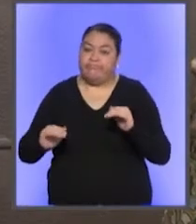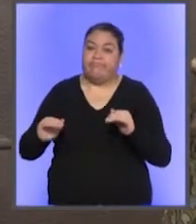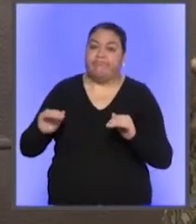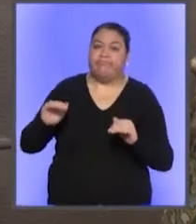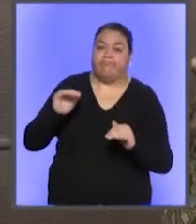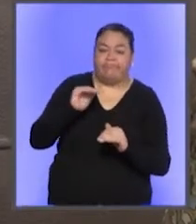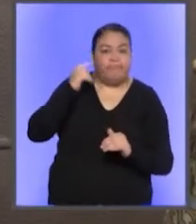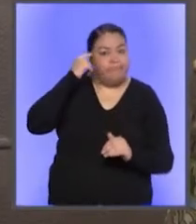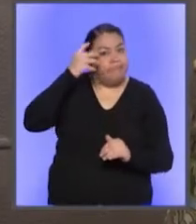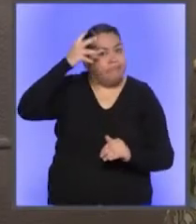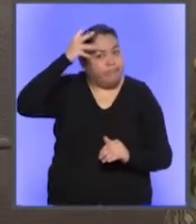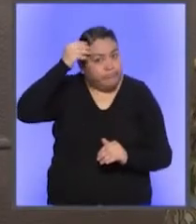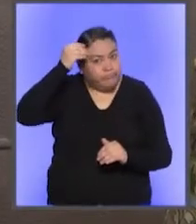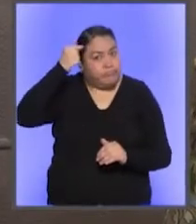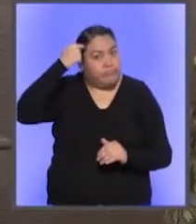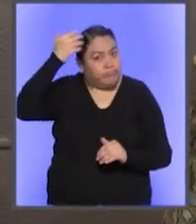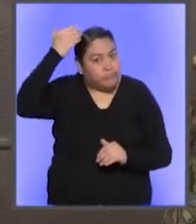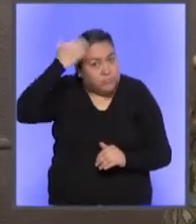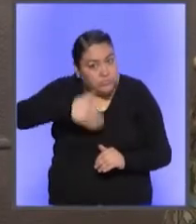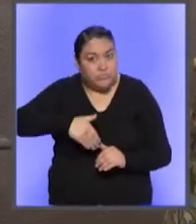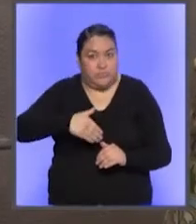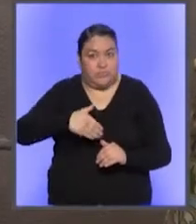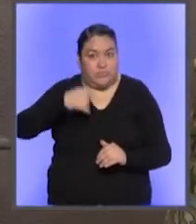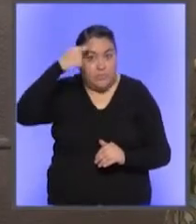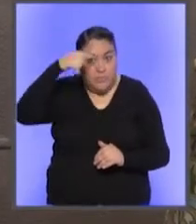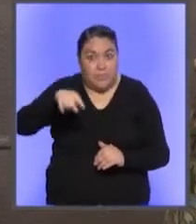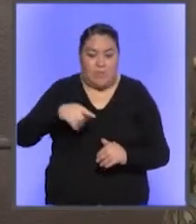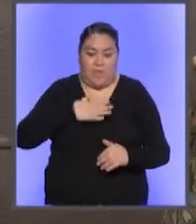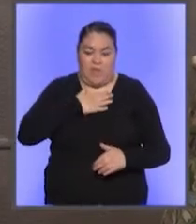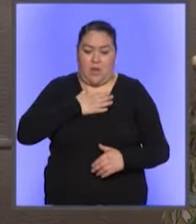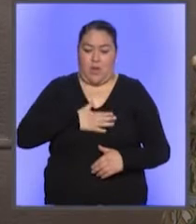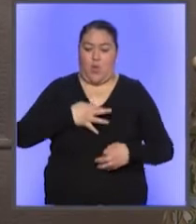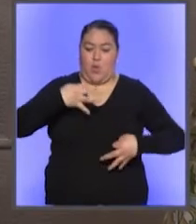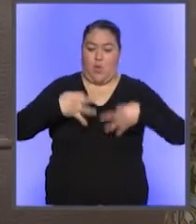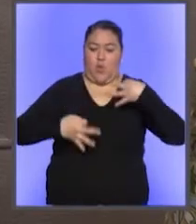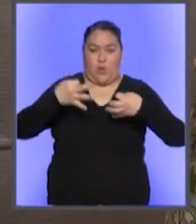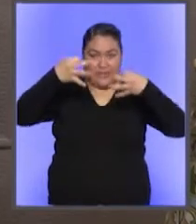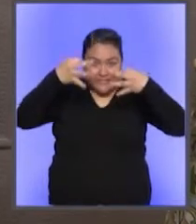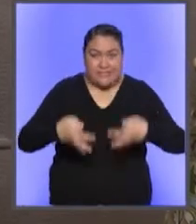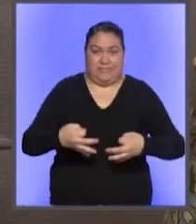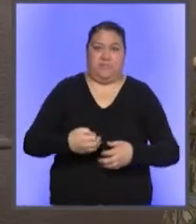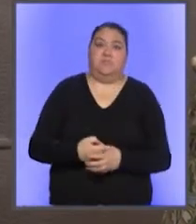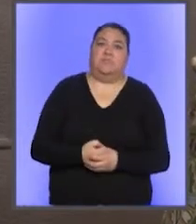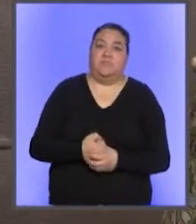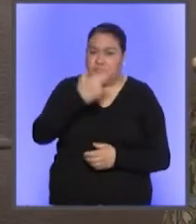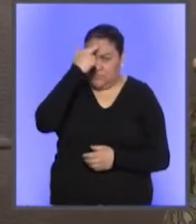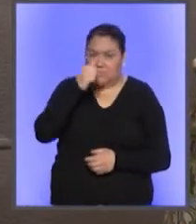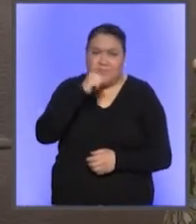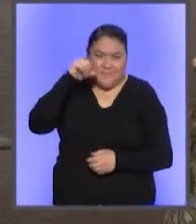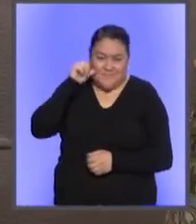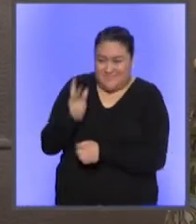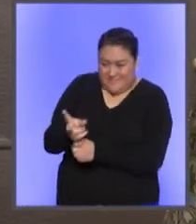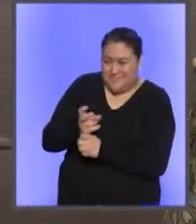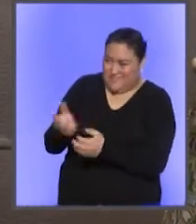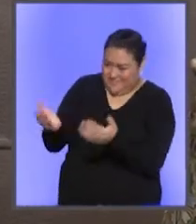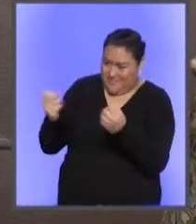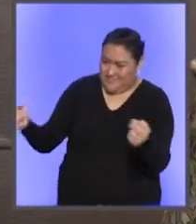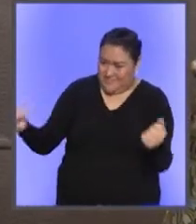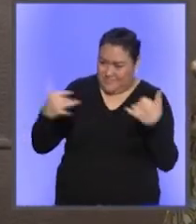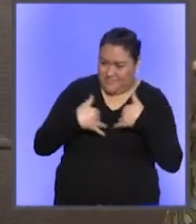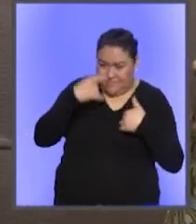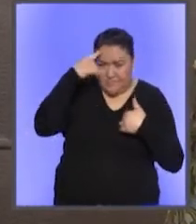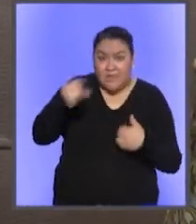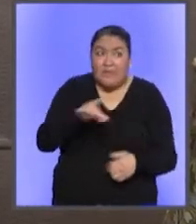y conozcan y sepan y sobre todo tengan acceso a la justicia invitándolas como lo hicimos ayer